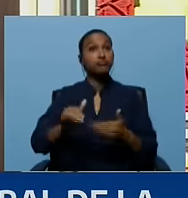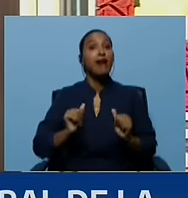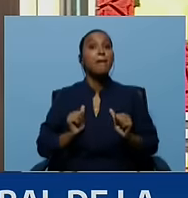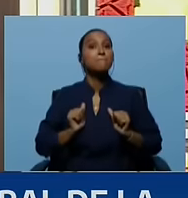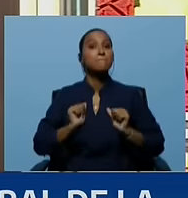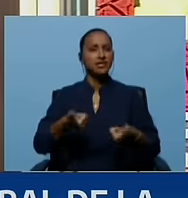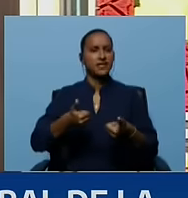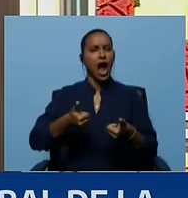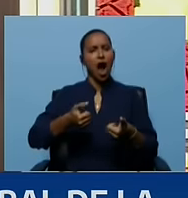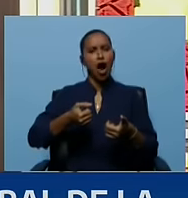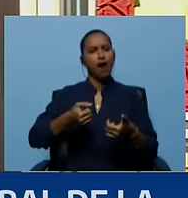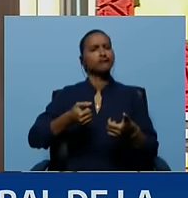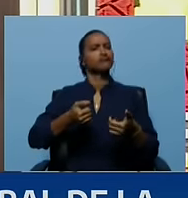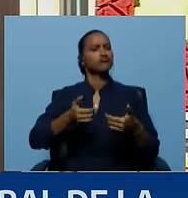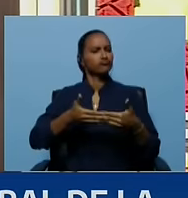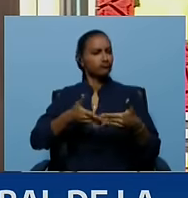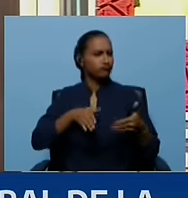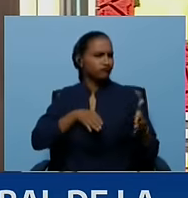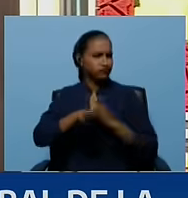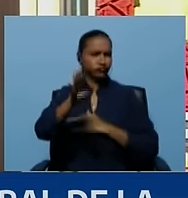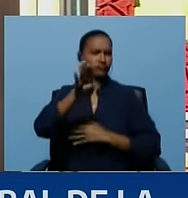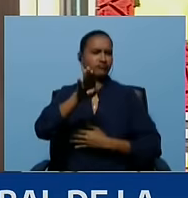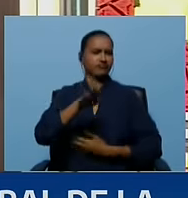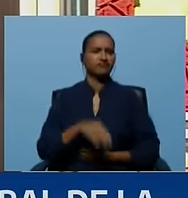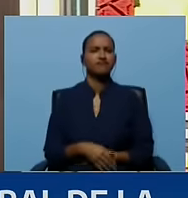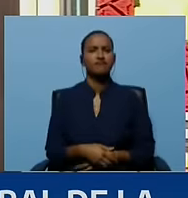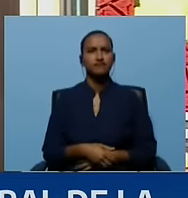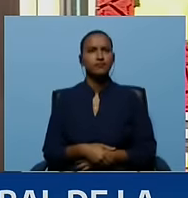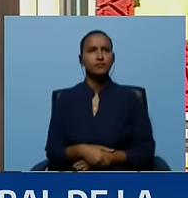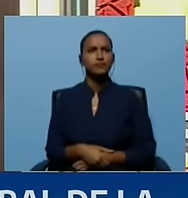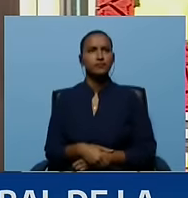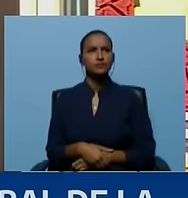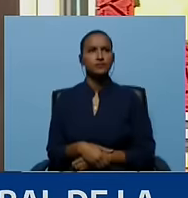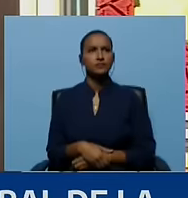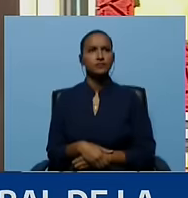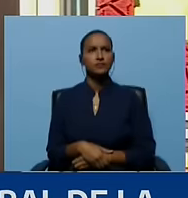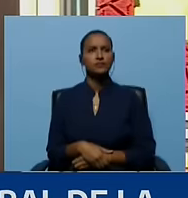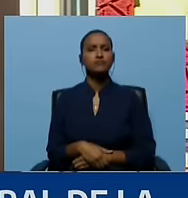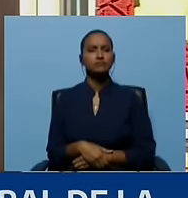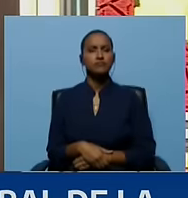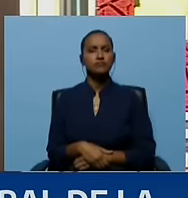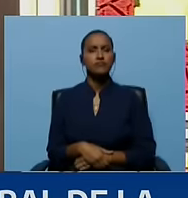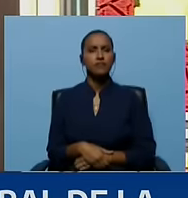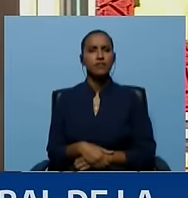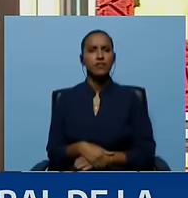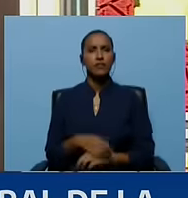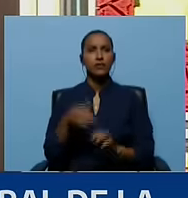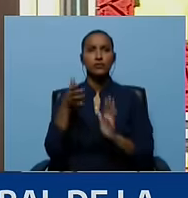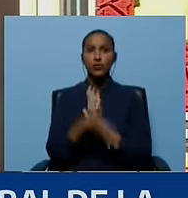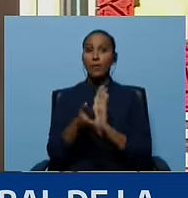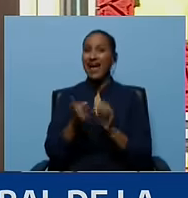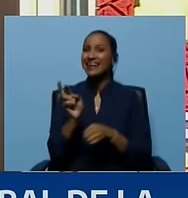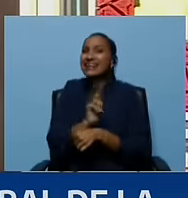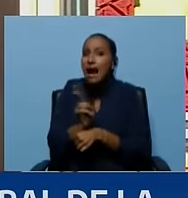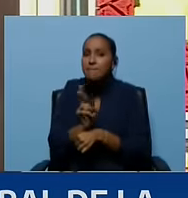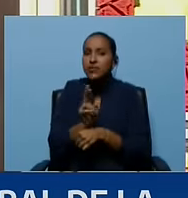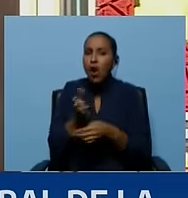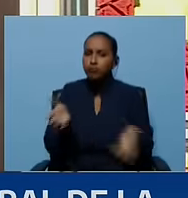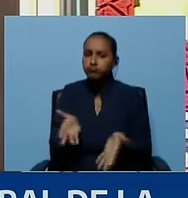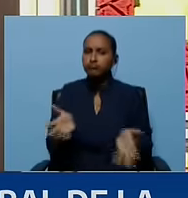pues, como un cohete, en la profundización y aceleración